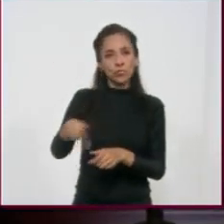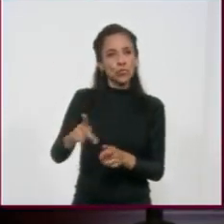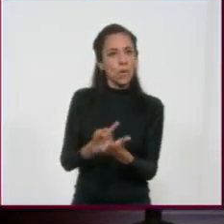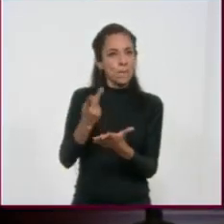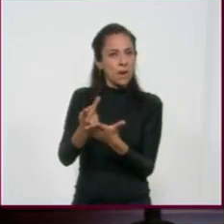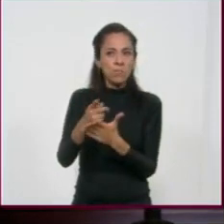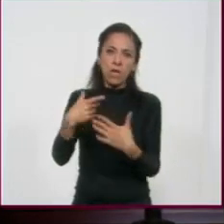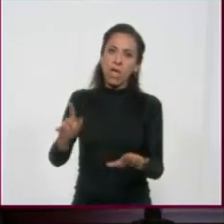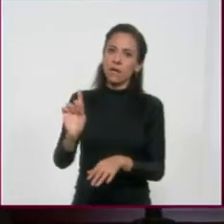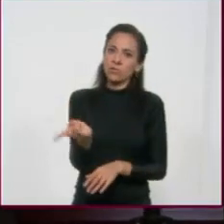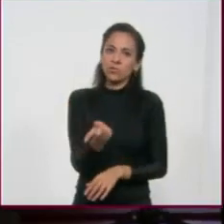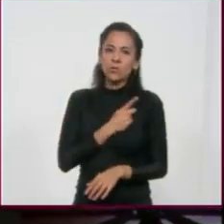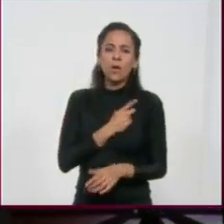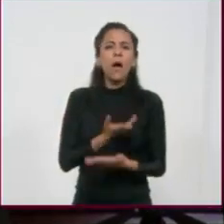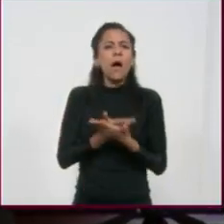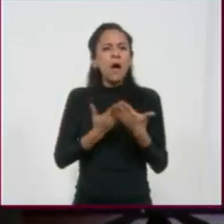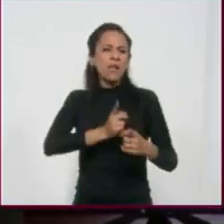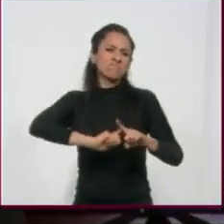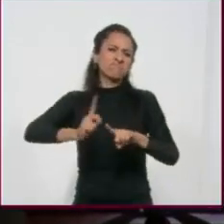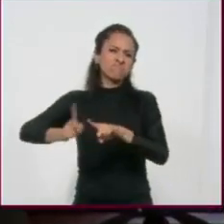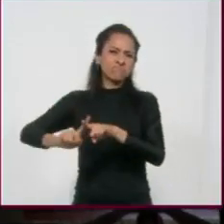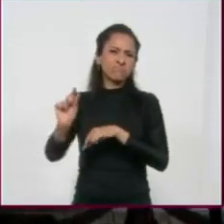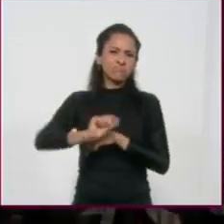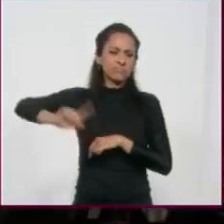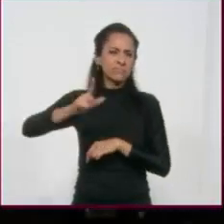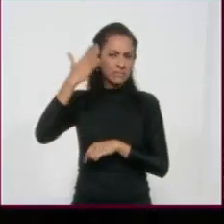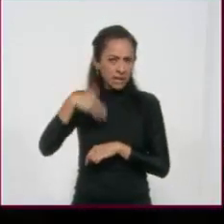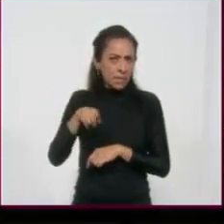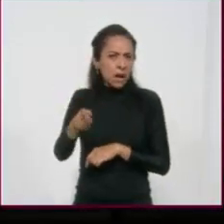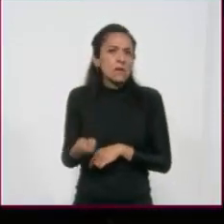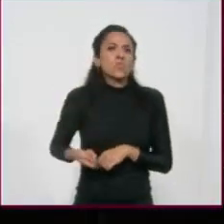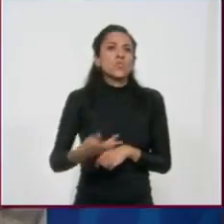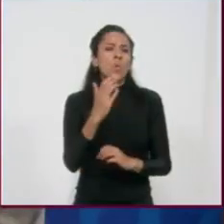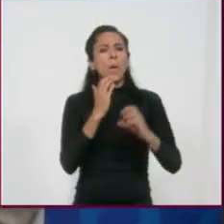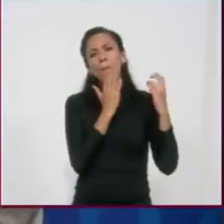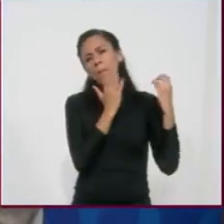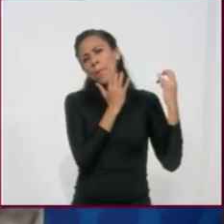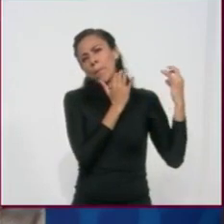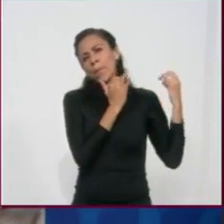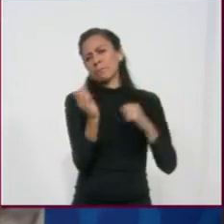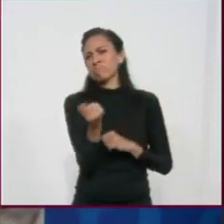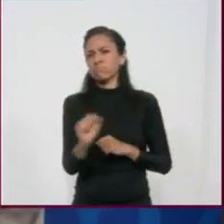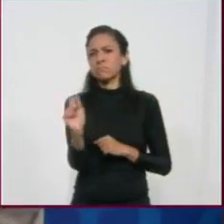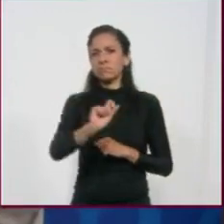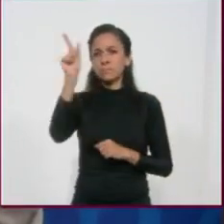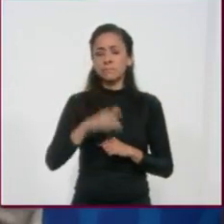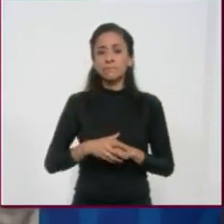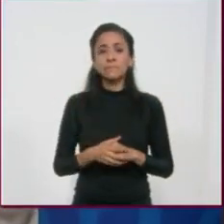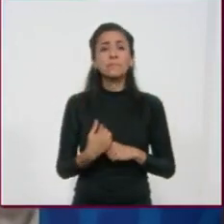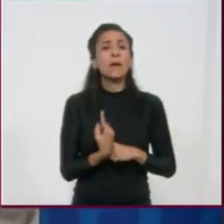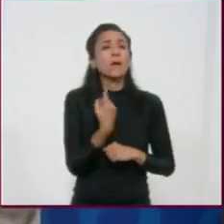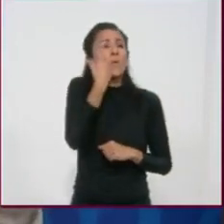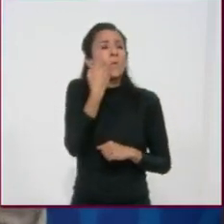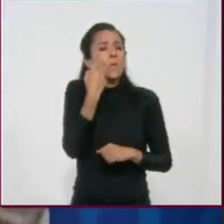Ahora, distintas publicaciones especializadas lo califican como flautista virtuoso. Y todavía es el instrumento que me gusta